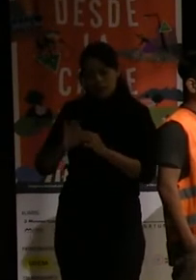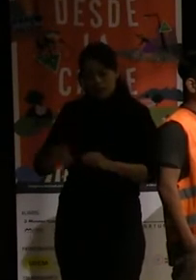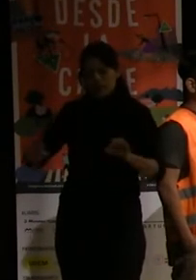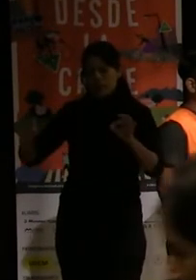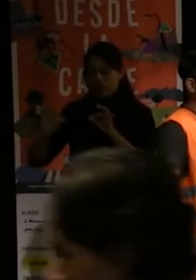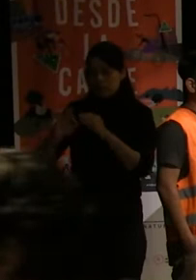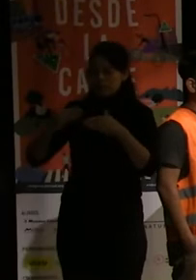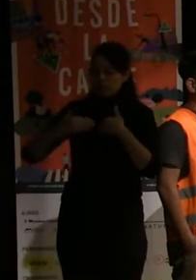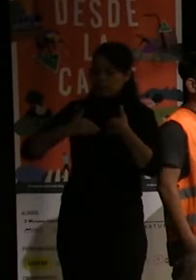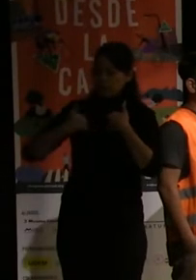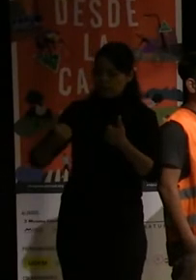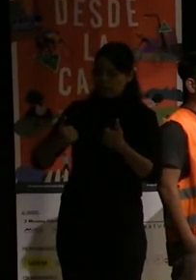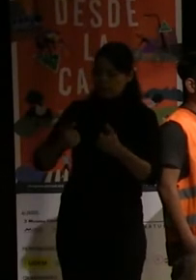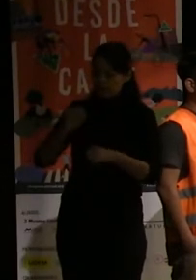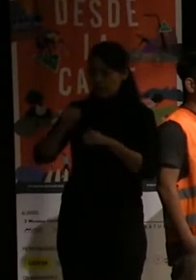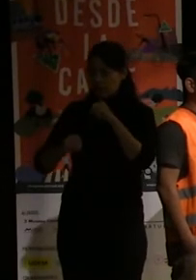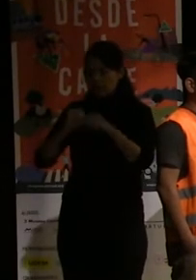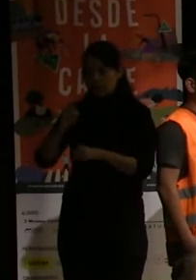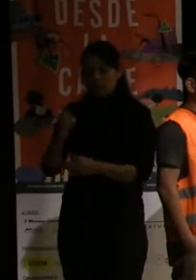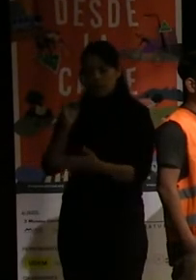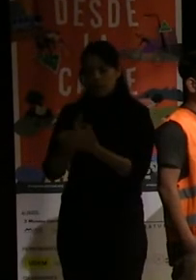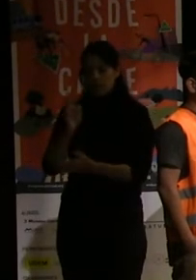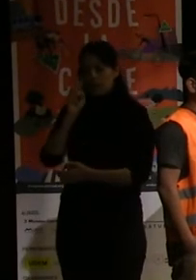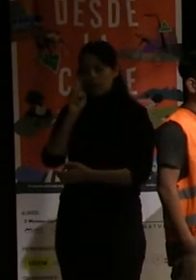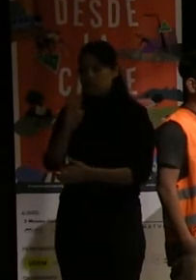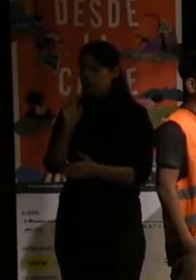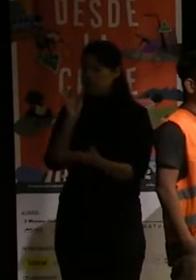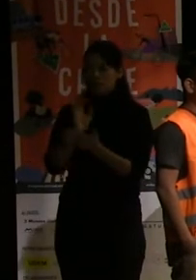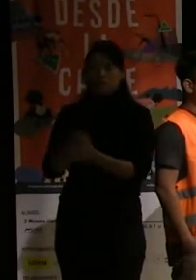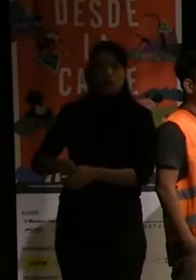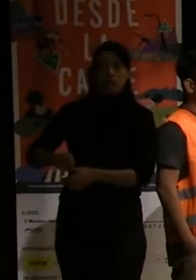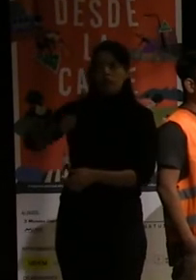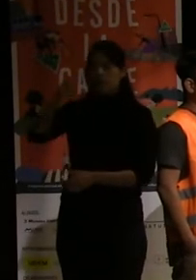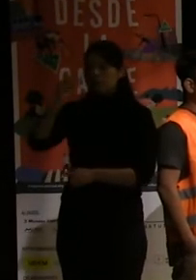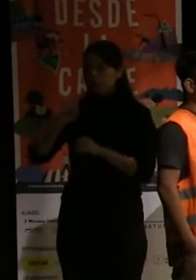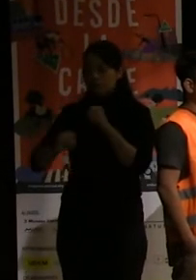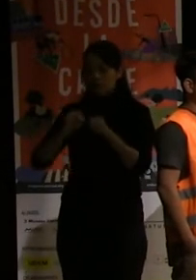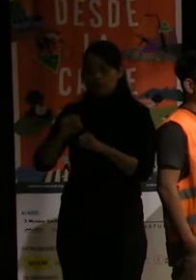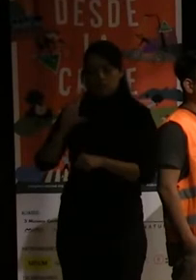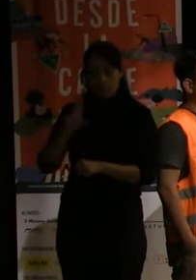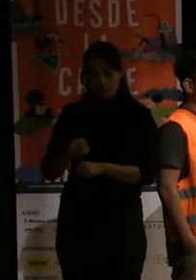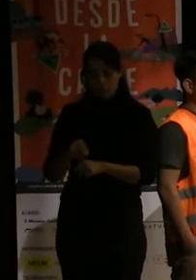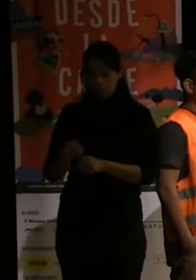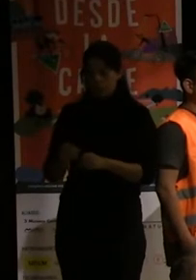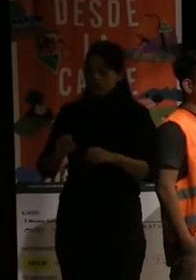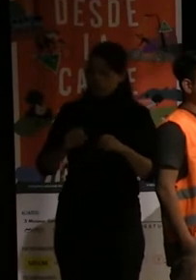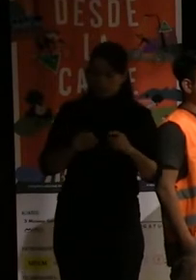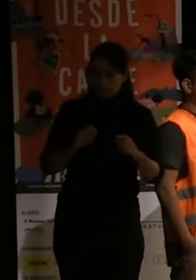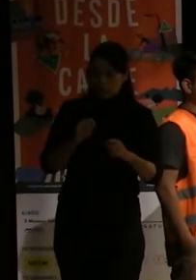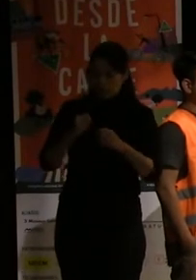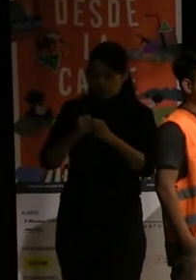que se entienda que no vemos la bici como si fuera la panacea o sea es es un transporte y